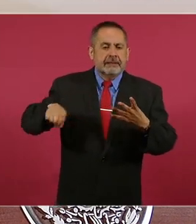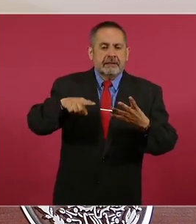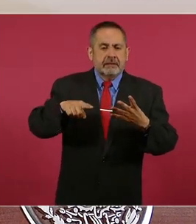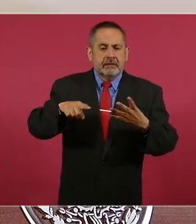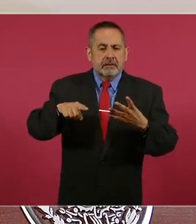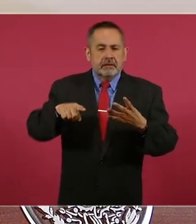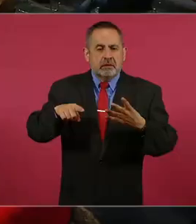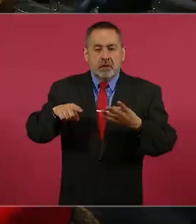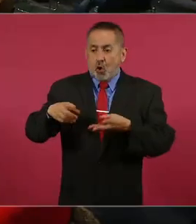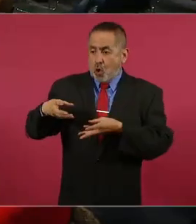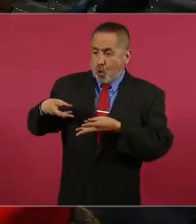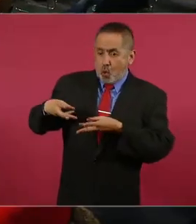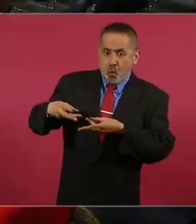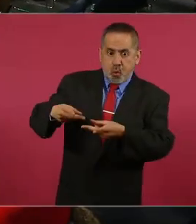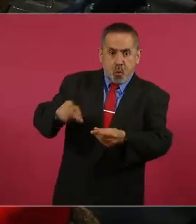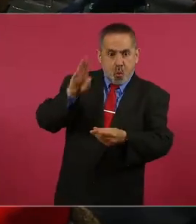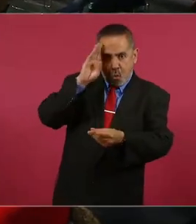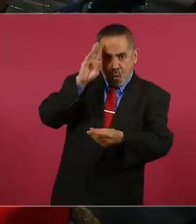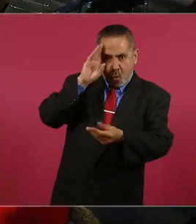los gastos